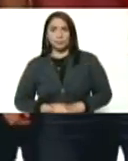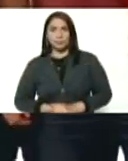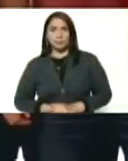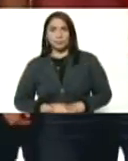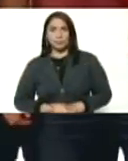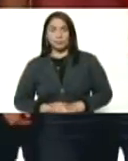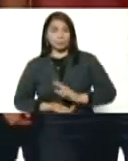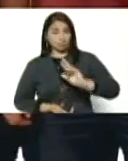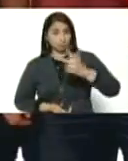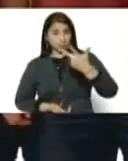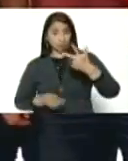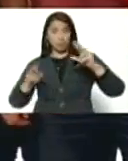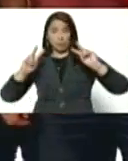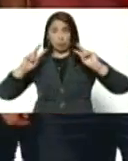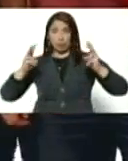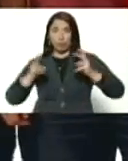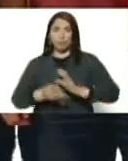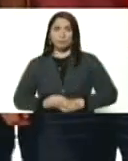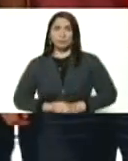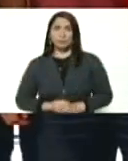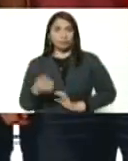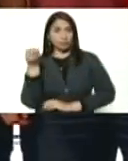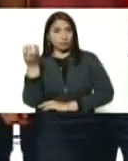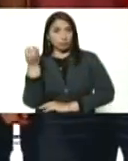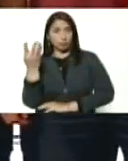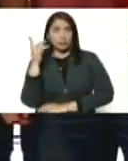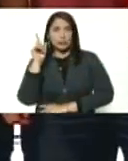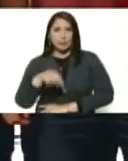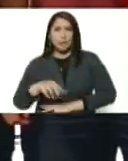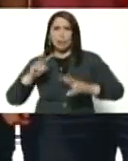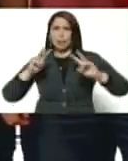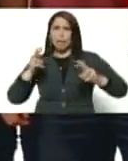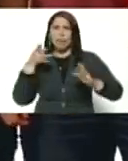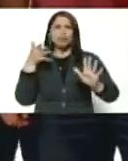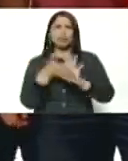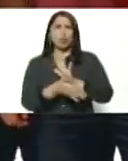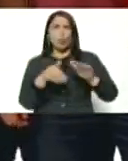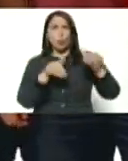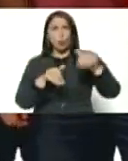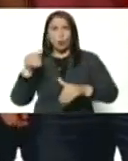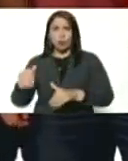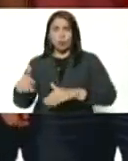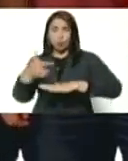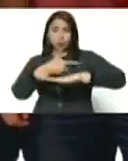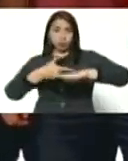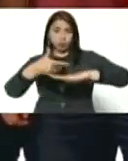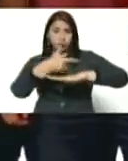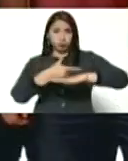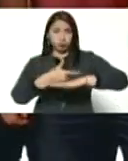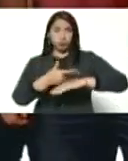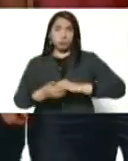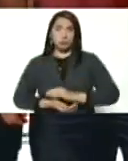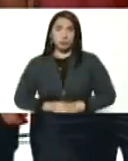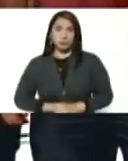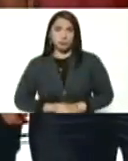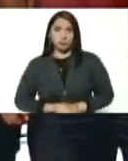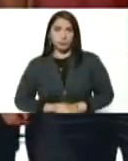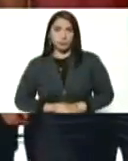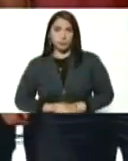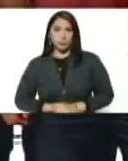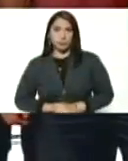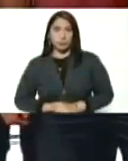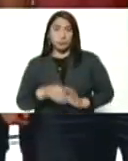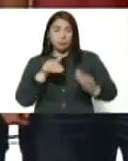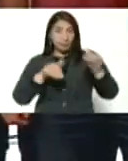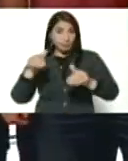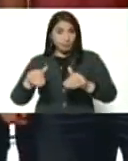Como tercer tema de ese congreso está el tema, por supuesto, de las elecciones de gobernadores, los métodos para la selección de